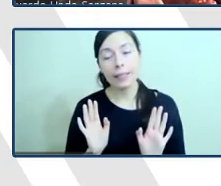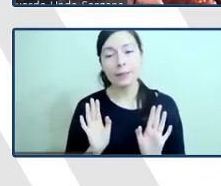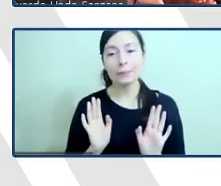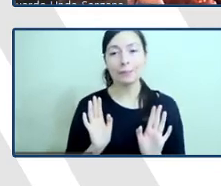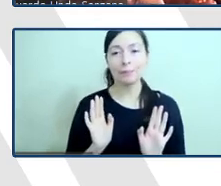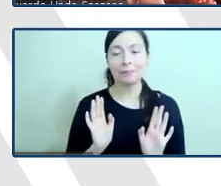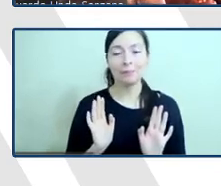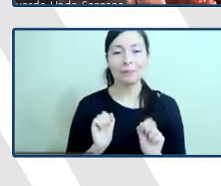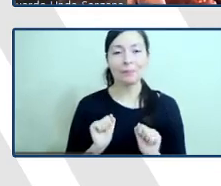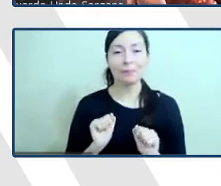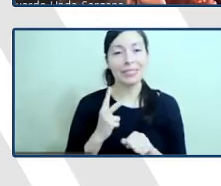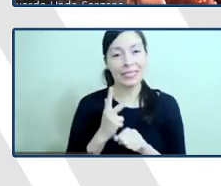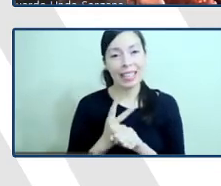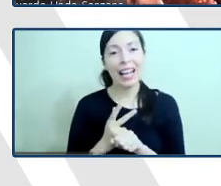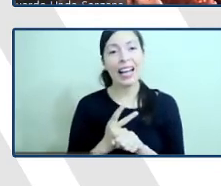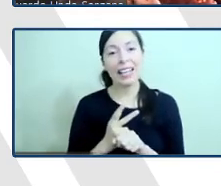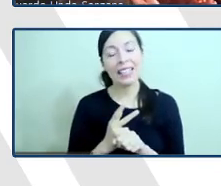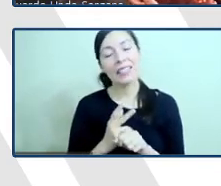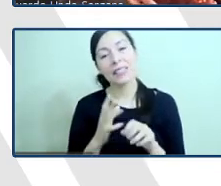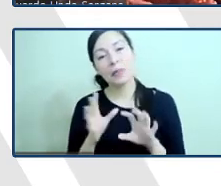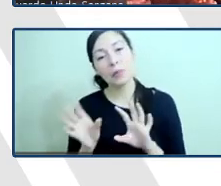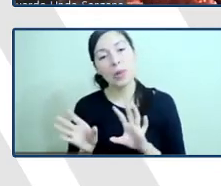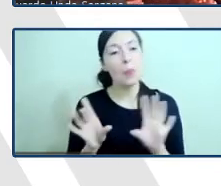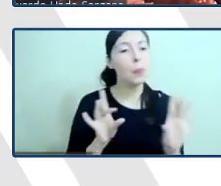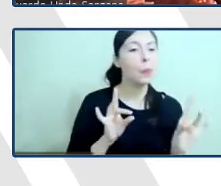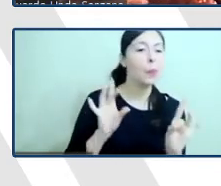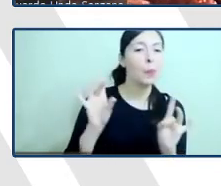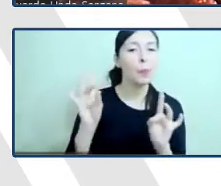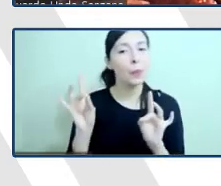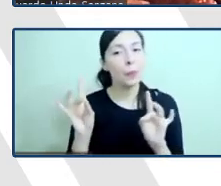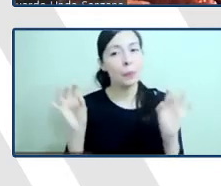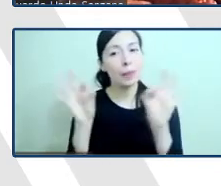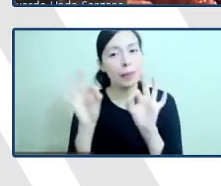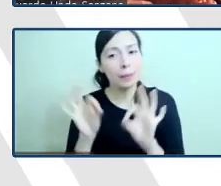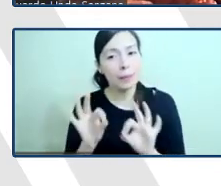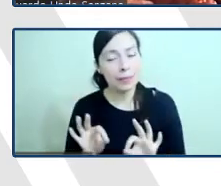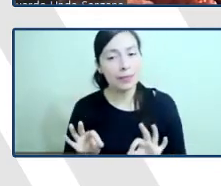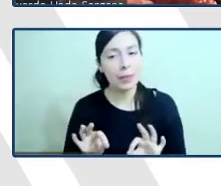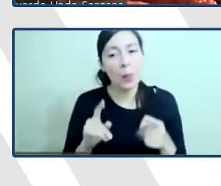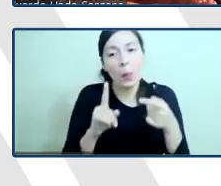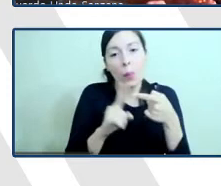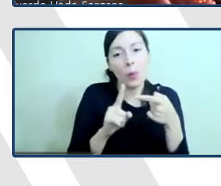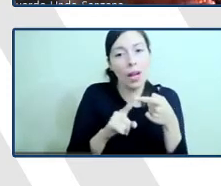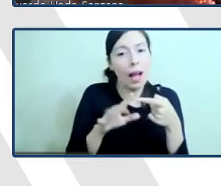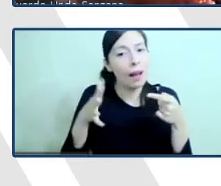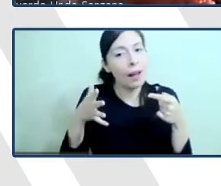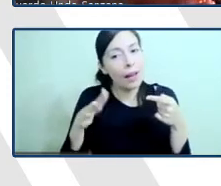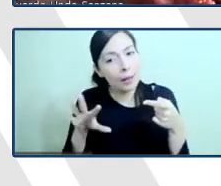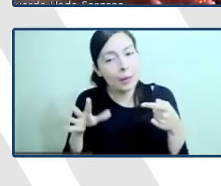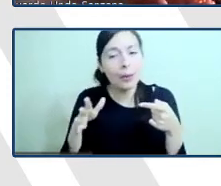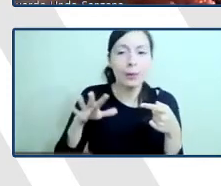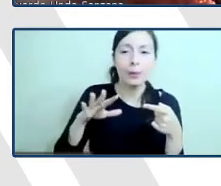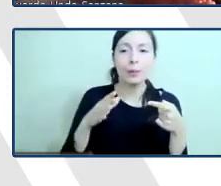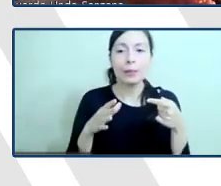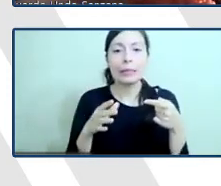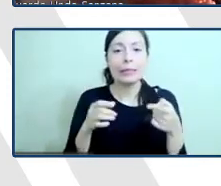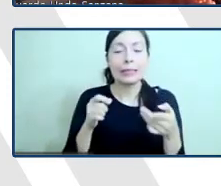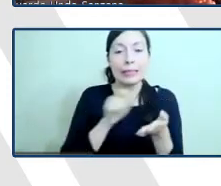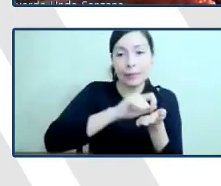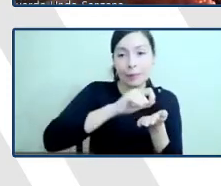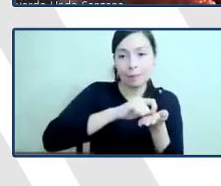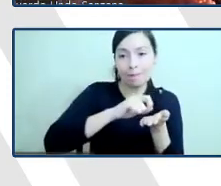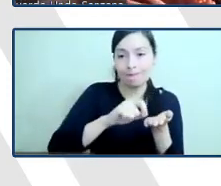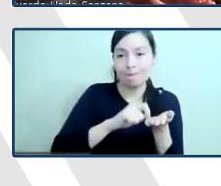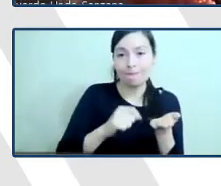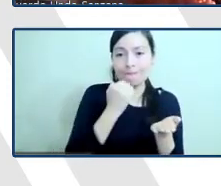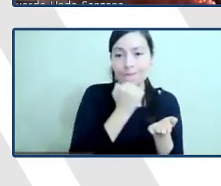que subsisten un par de posibilidades. Una es que esto haya sido, bueno, precisamente mal escrito y que tal vez